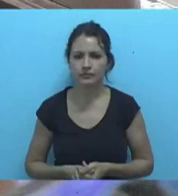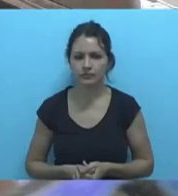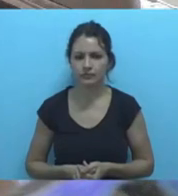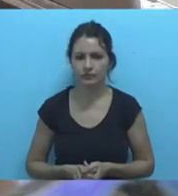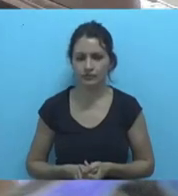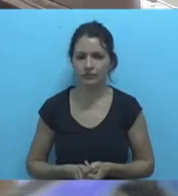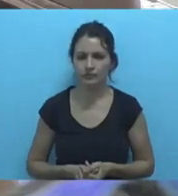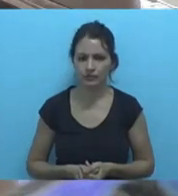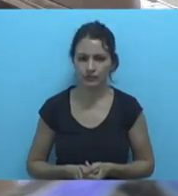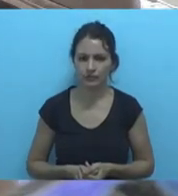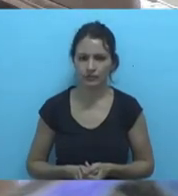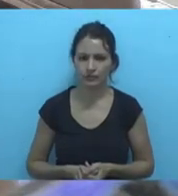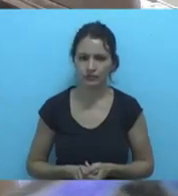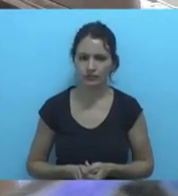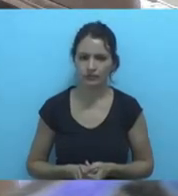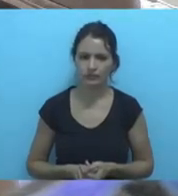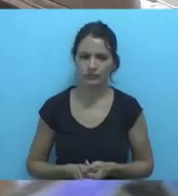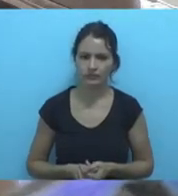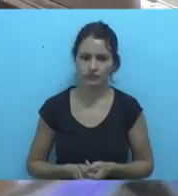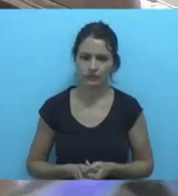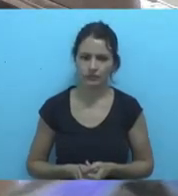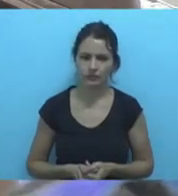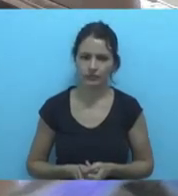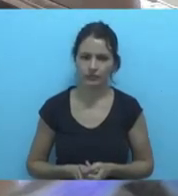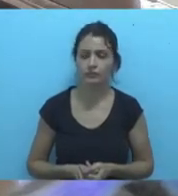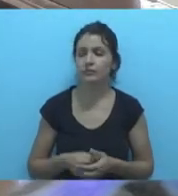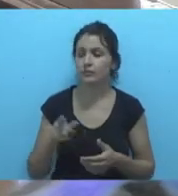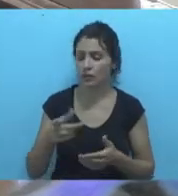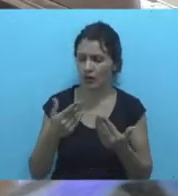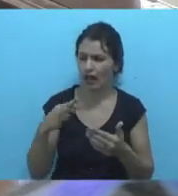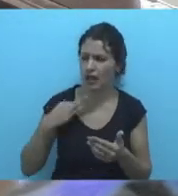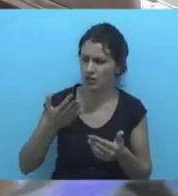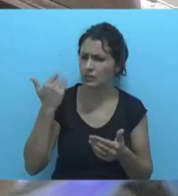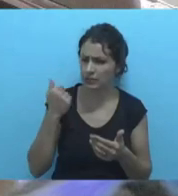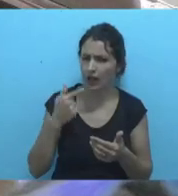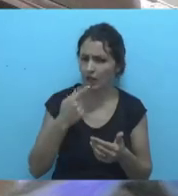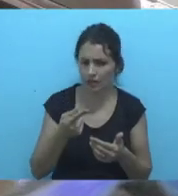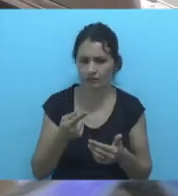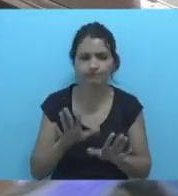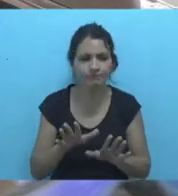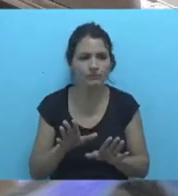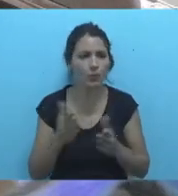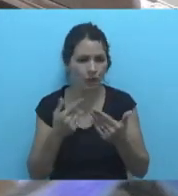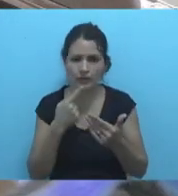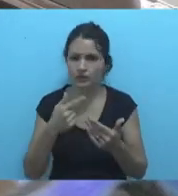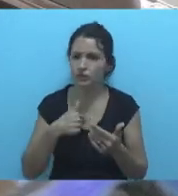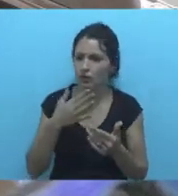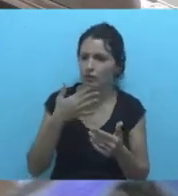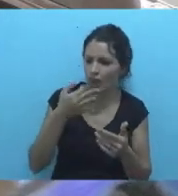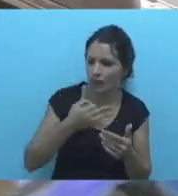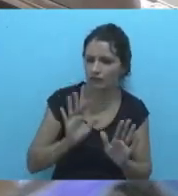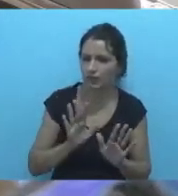esto que estoy diciendo, se pueda corroborar si en el año pasado fue como estoy diciendo o no fue así. Gracias,